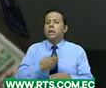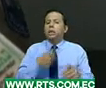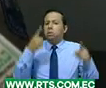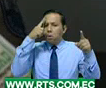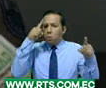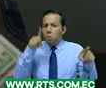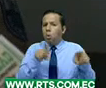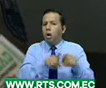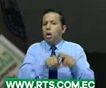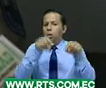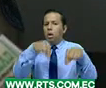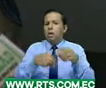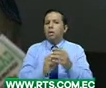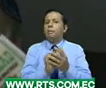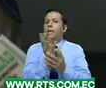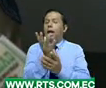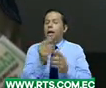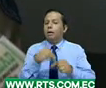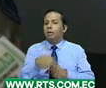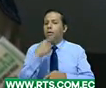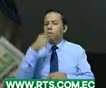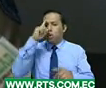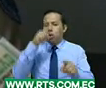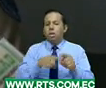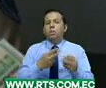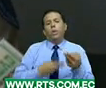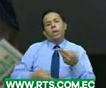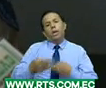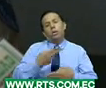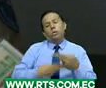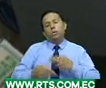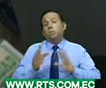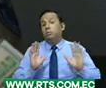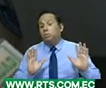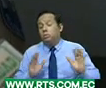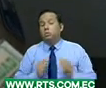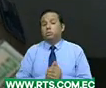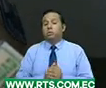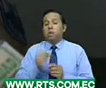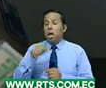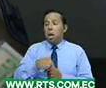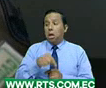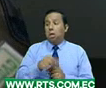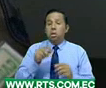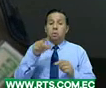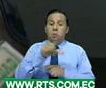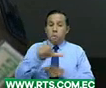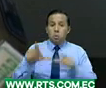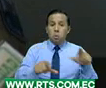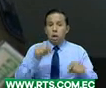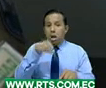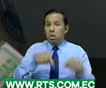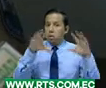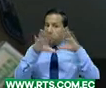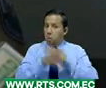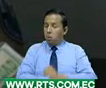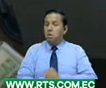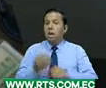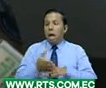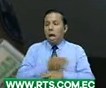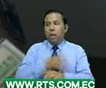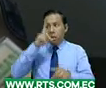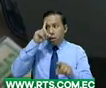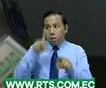quienes habrían sido citadas por la otra parte pues a este sector a estas horas de la noche para